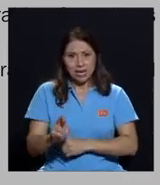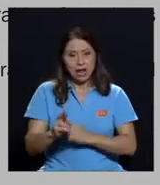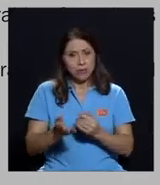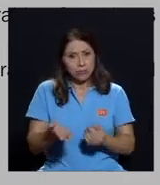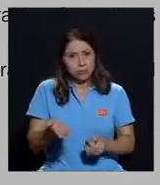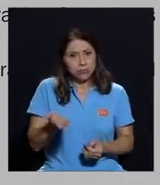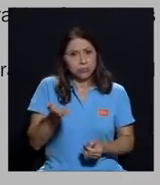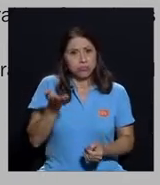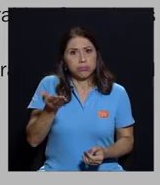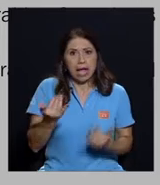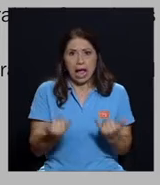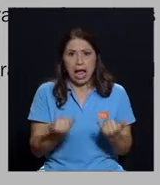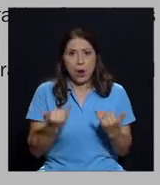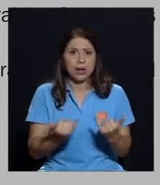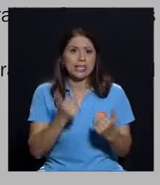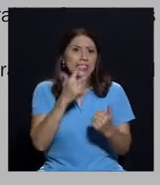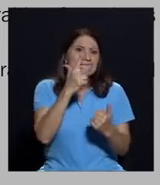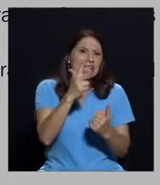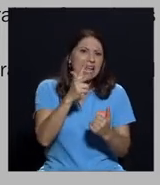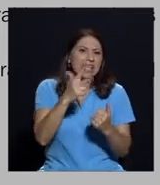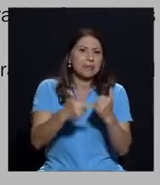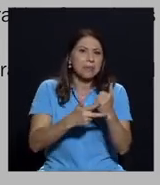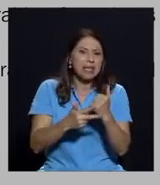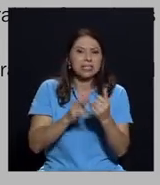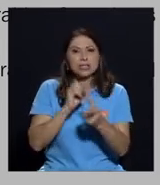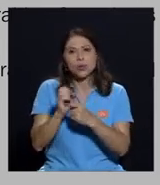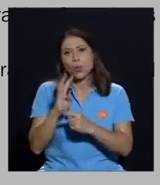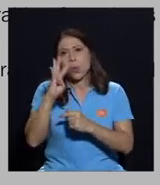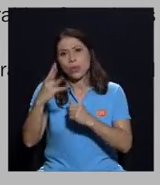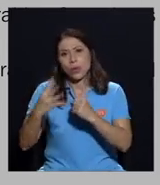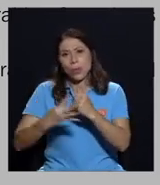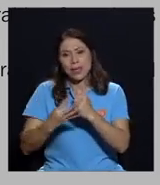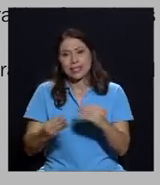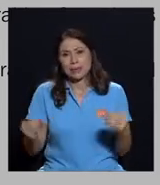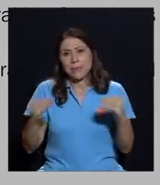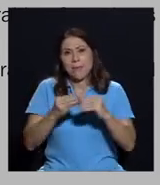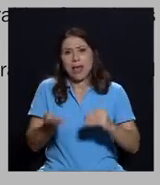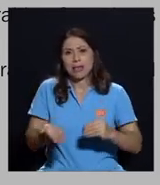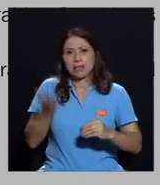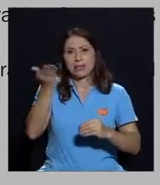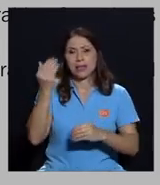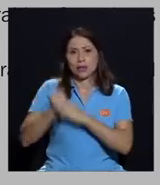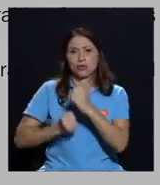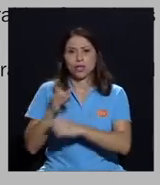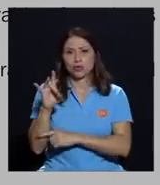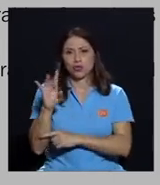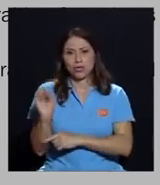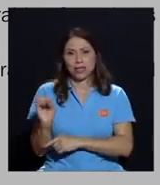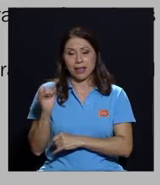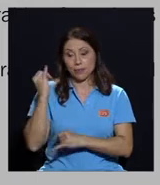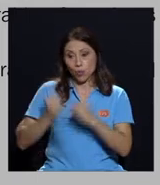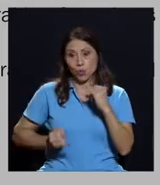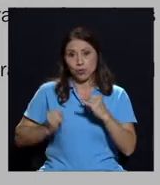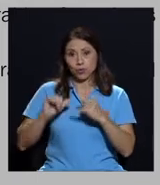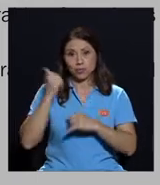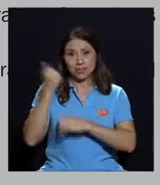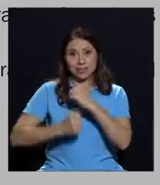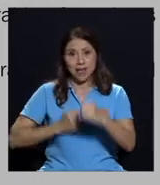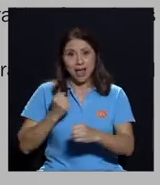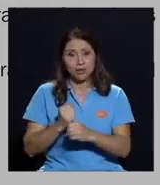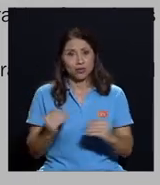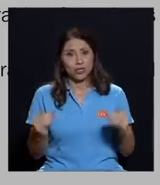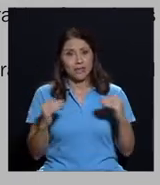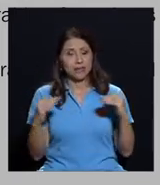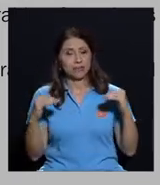como tres o cuatro veces superior a lo que había en los años 80 en los últimos 10 años están en los niveles más altos pero